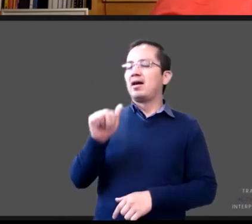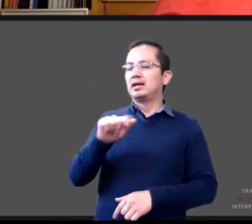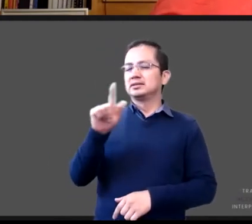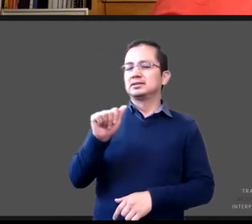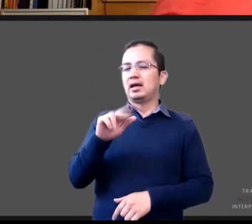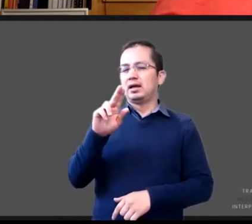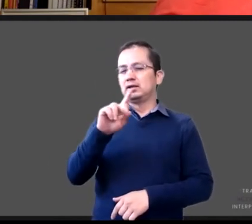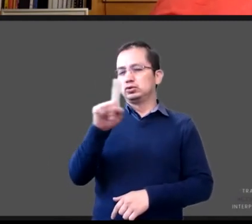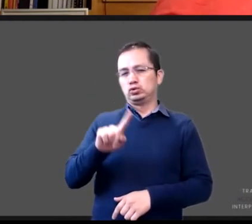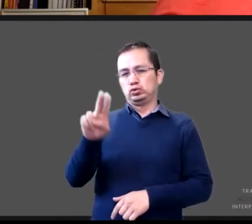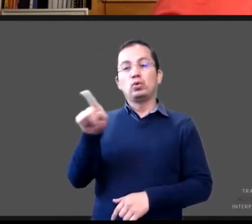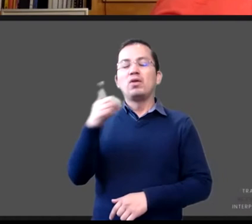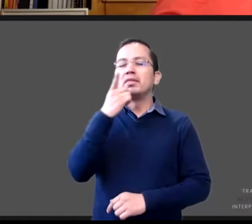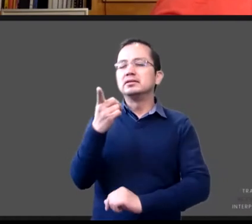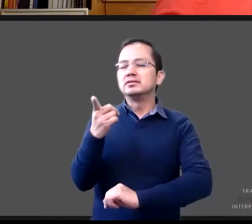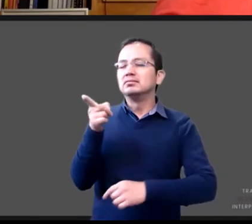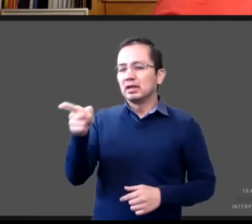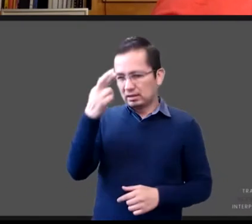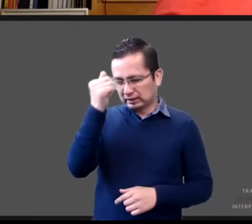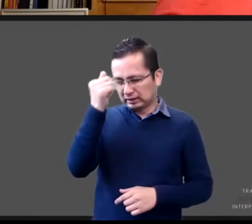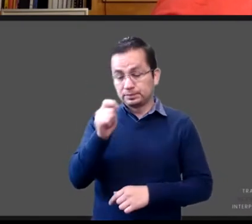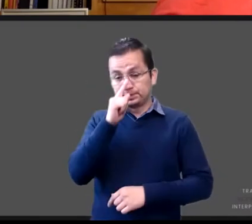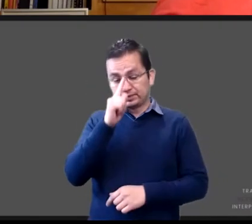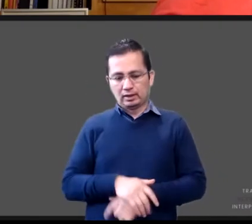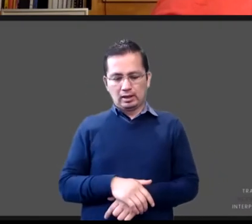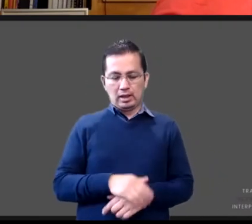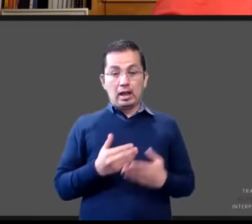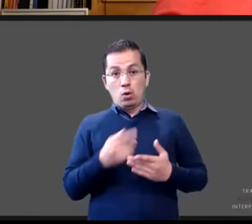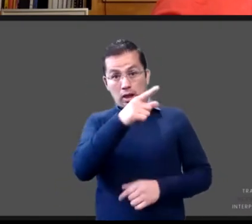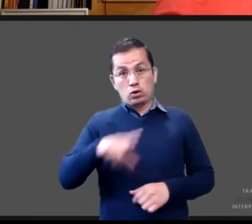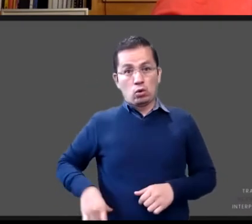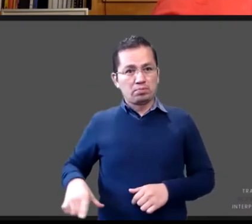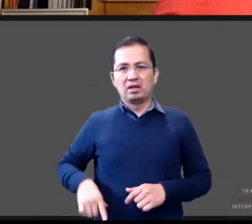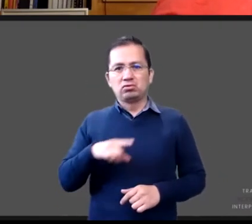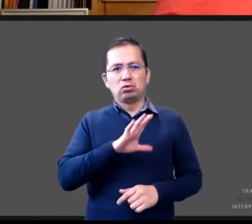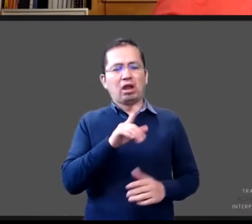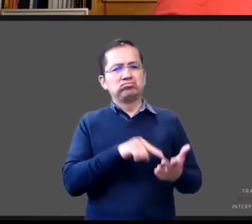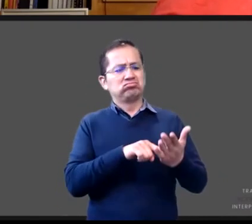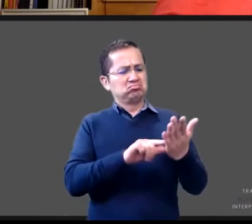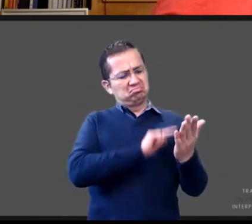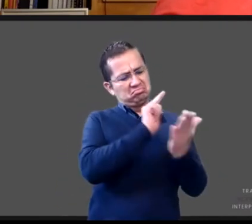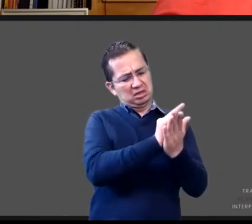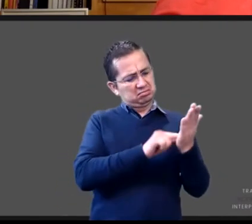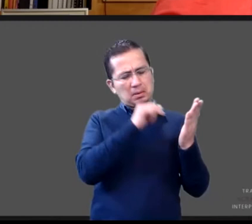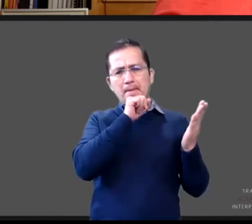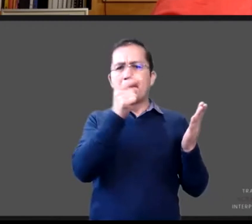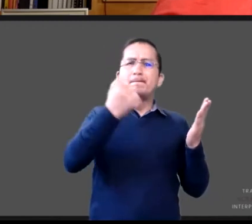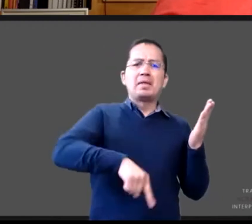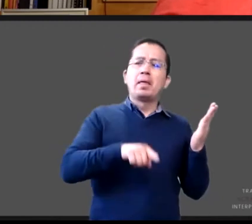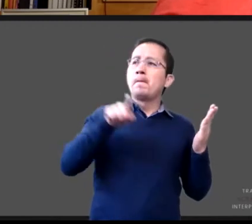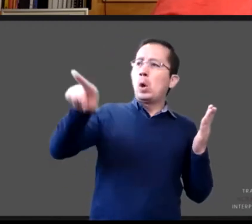en donde la ley da mandatos específicos a la federación, a los estados y a los municipios, pero un sistema que